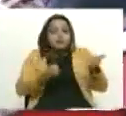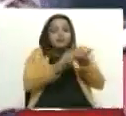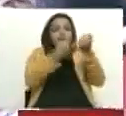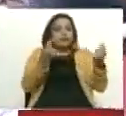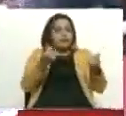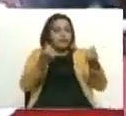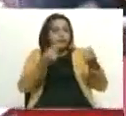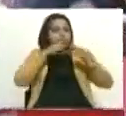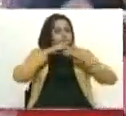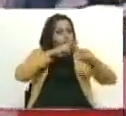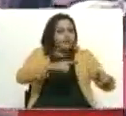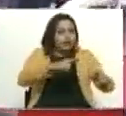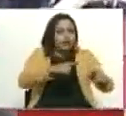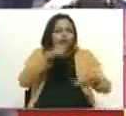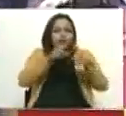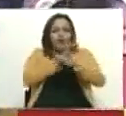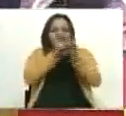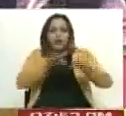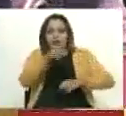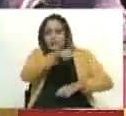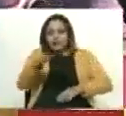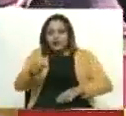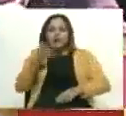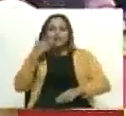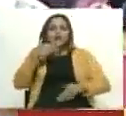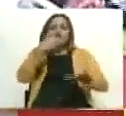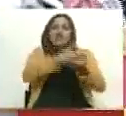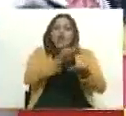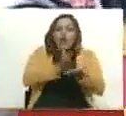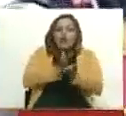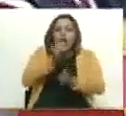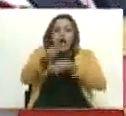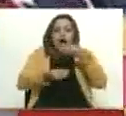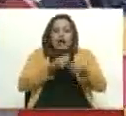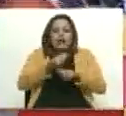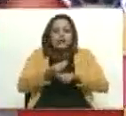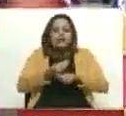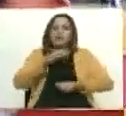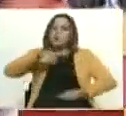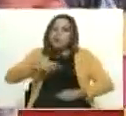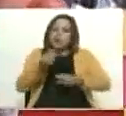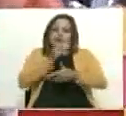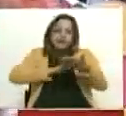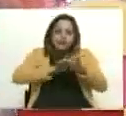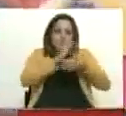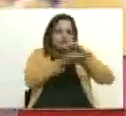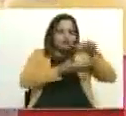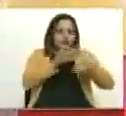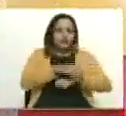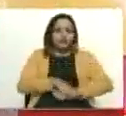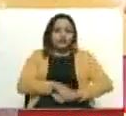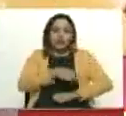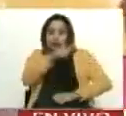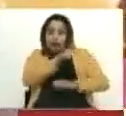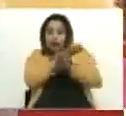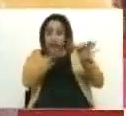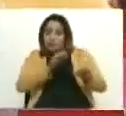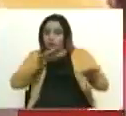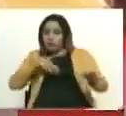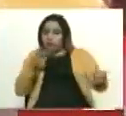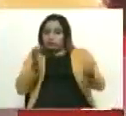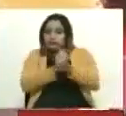económica, de alguna forma que la persona que está haciendo torta tenga cómo resolver esos problemas. Y yo creo que es de esta forma que lo vamos a